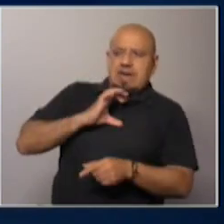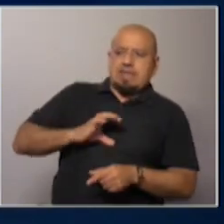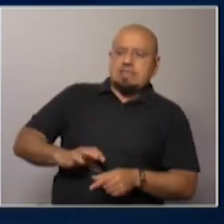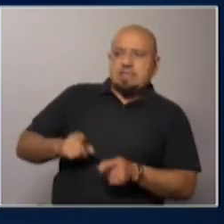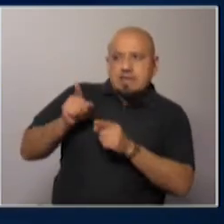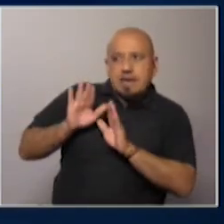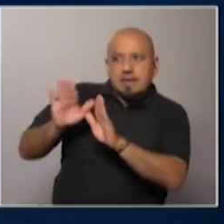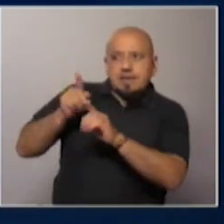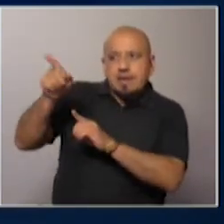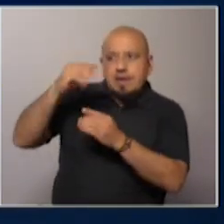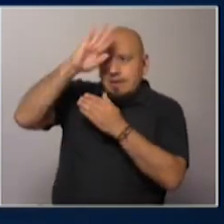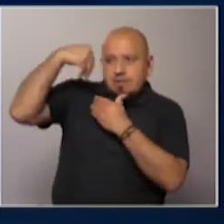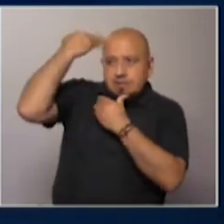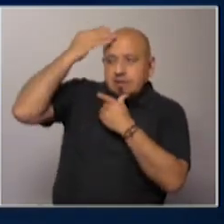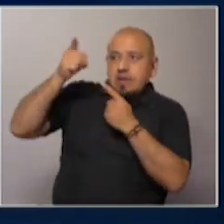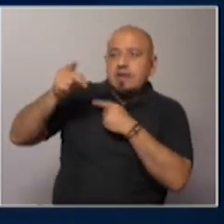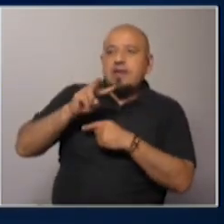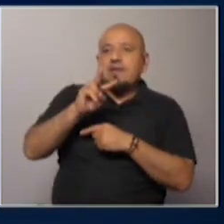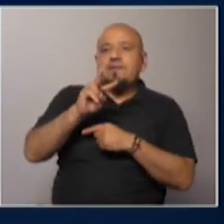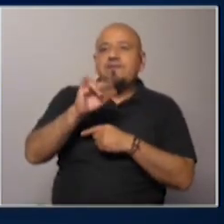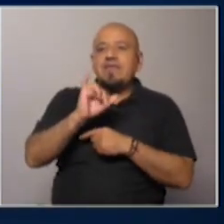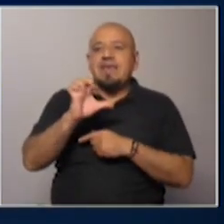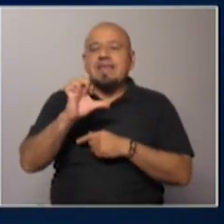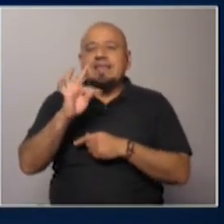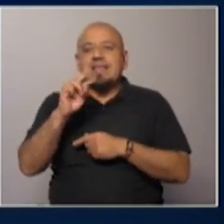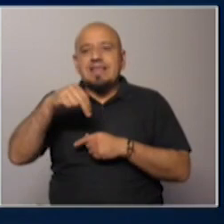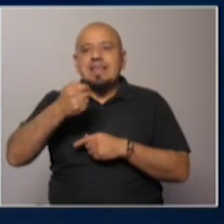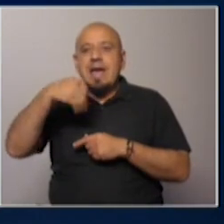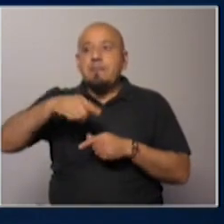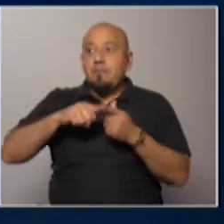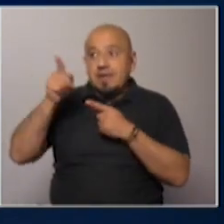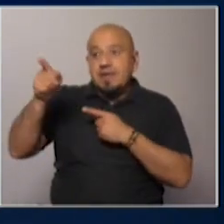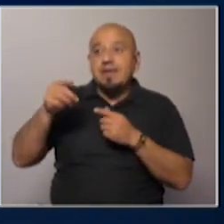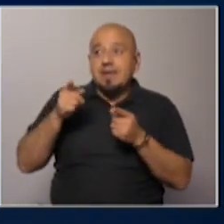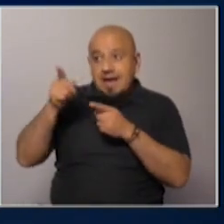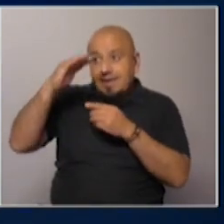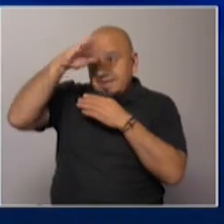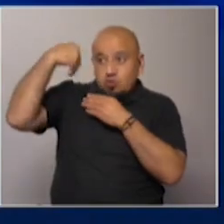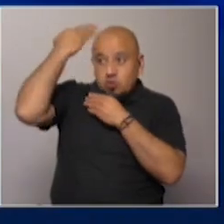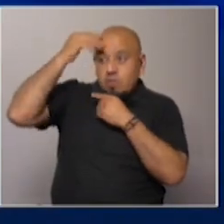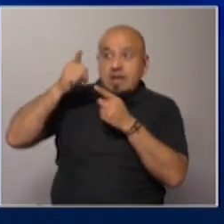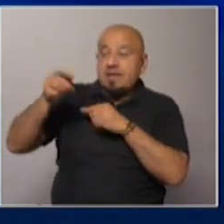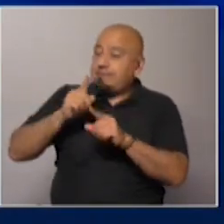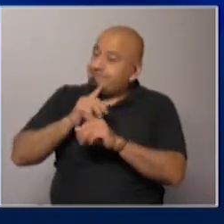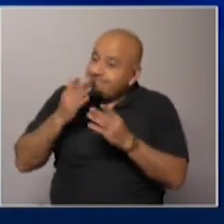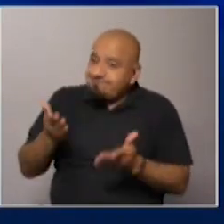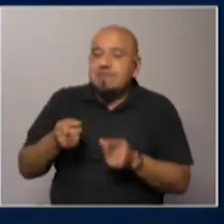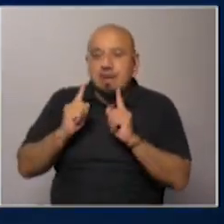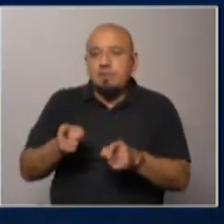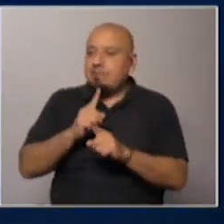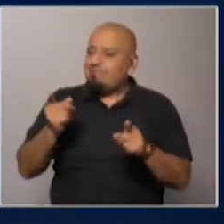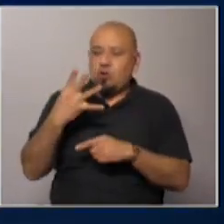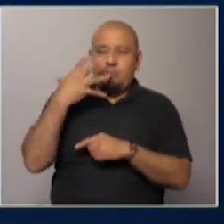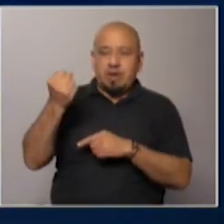nacionalismo tanto vietnamita en su momento como ahora afgano por eso yo creo que ya hay varios análisis varios estudios que analizan